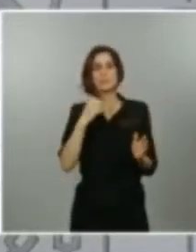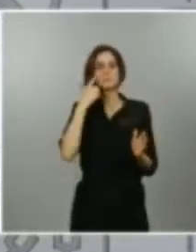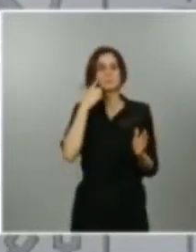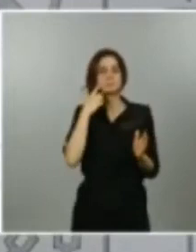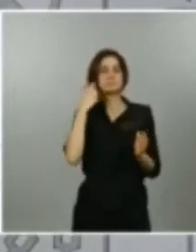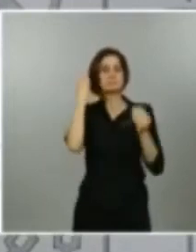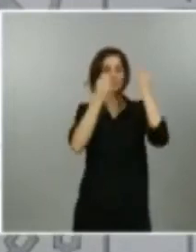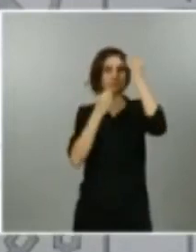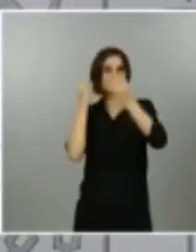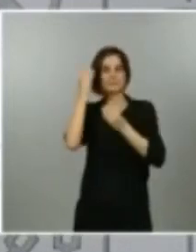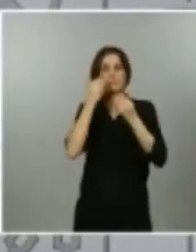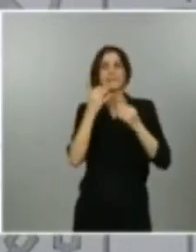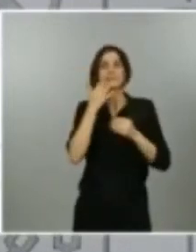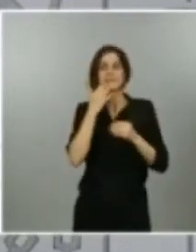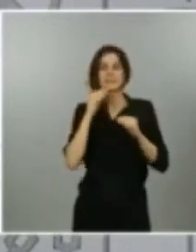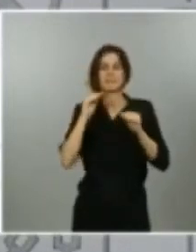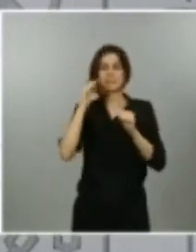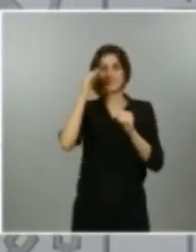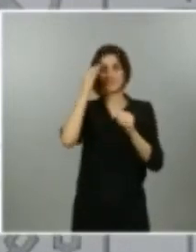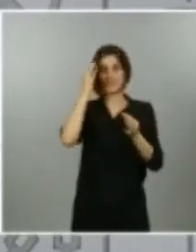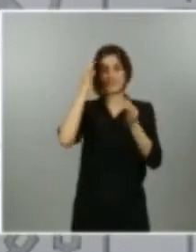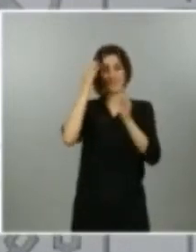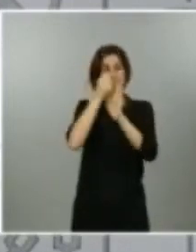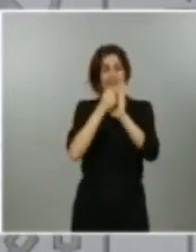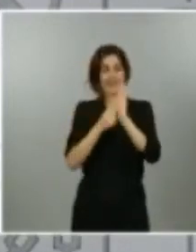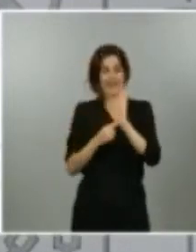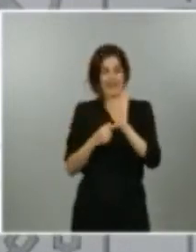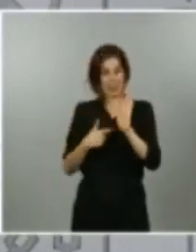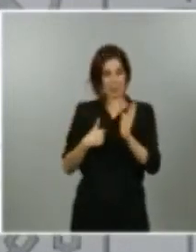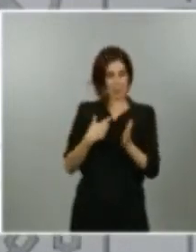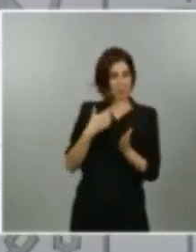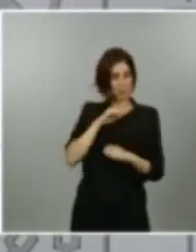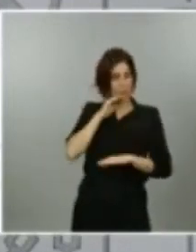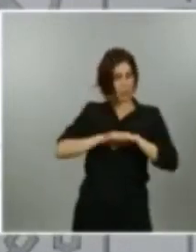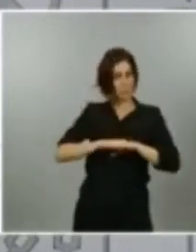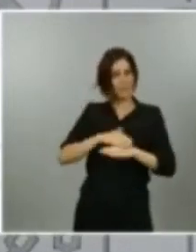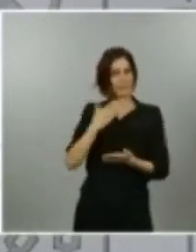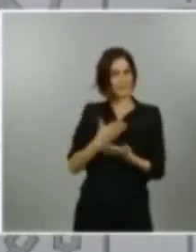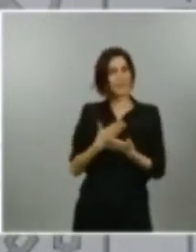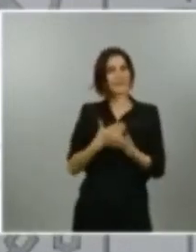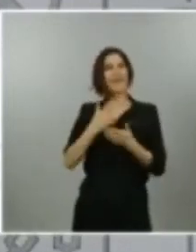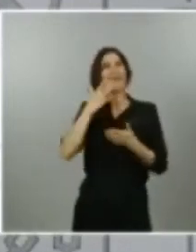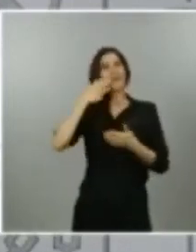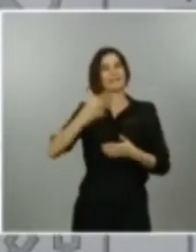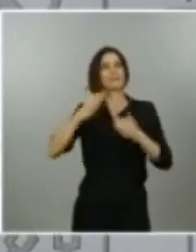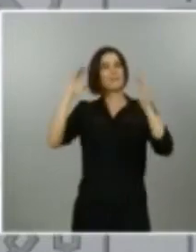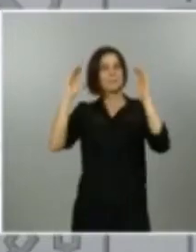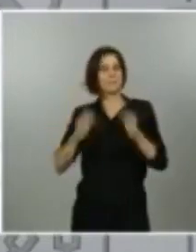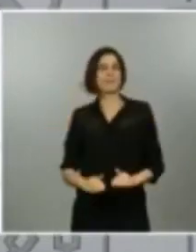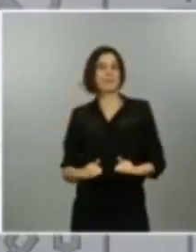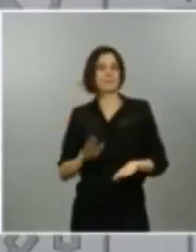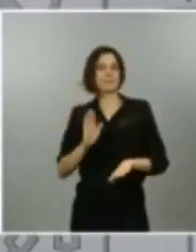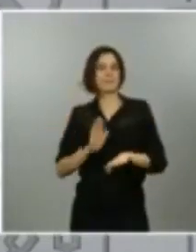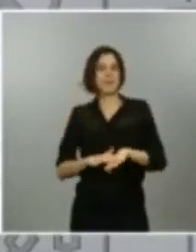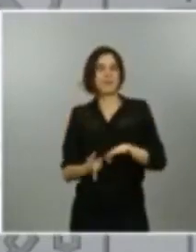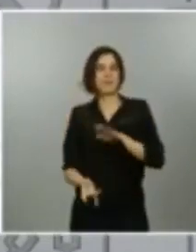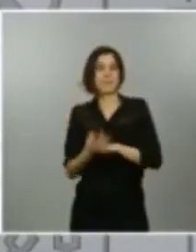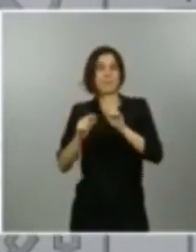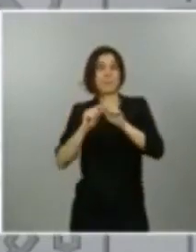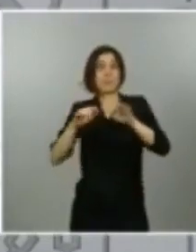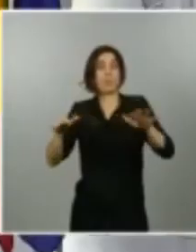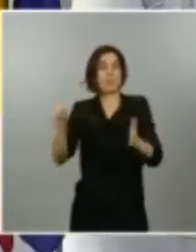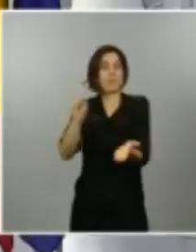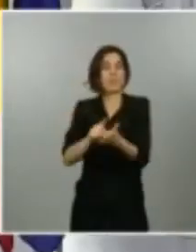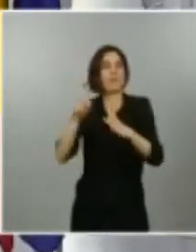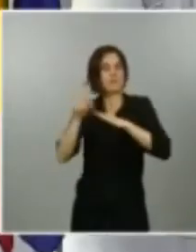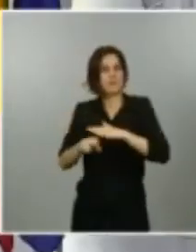criterios que garantizan que el riesgo se ha bajado lo suficiente como para que no vuelva a ver ese rebrote del que hablamos la nación médica le